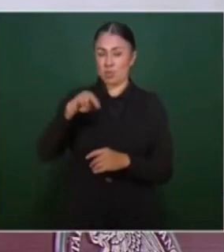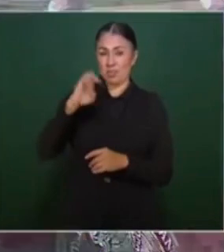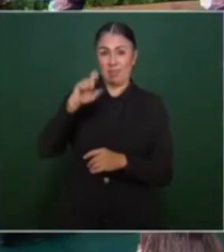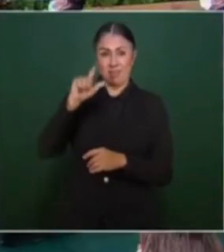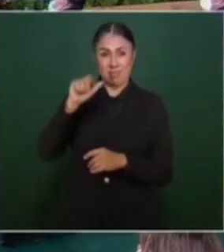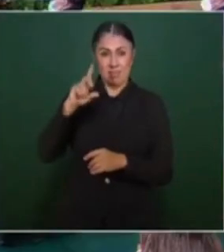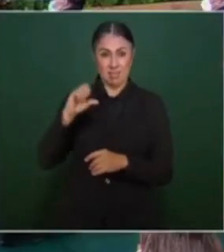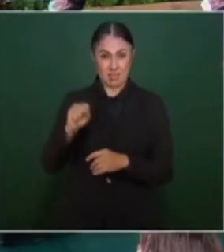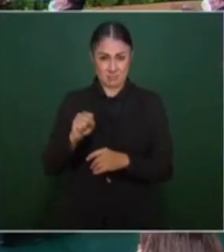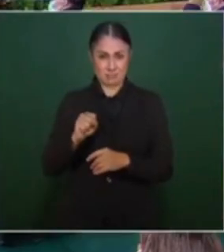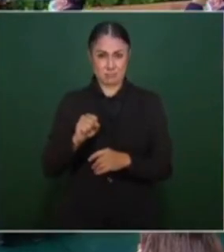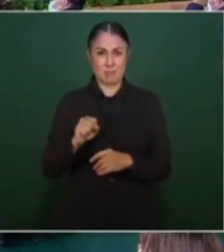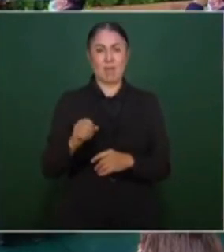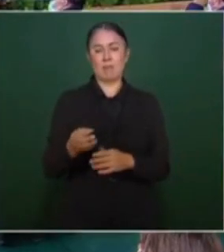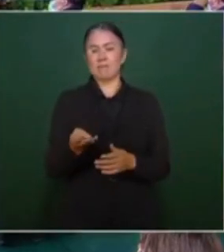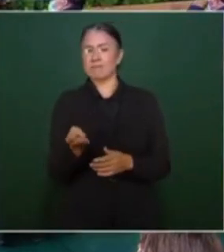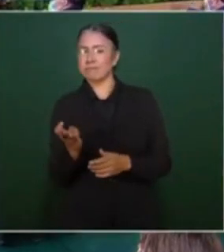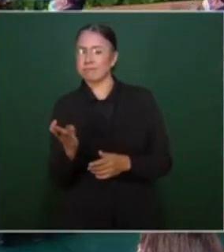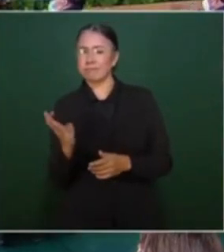asegurada,